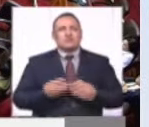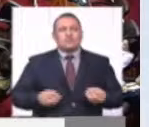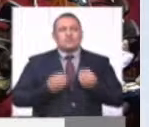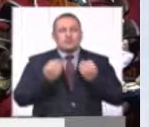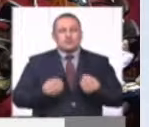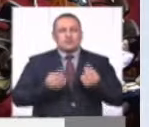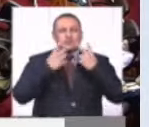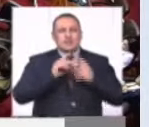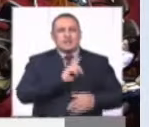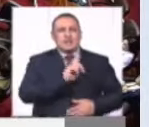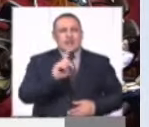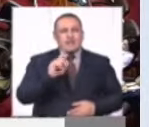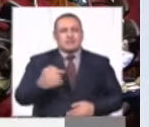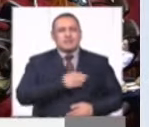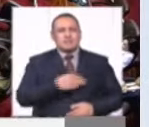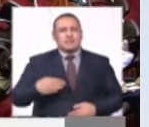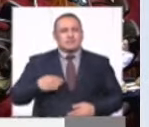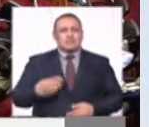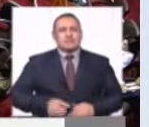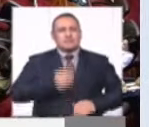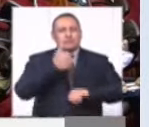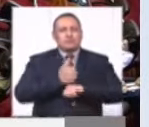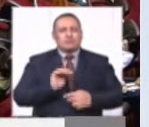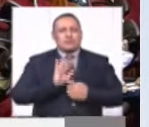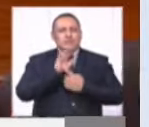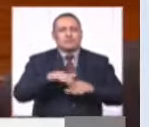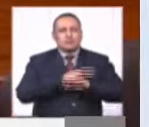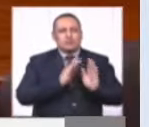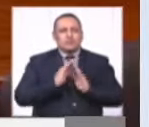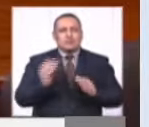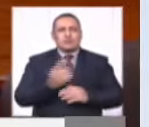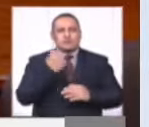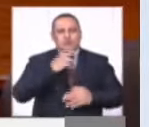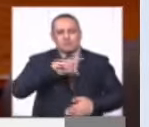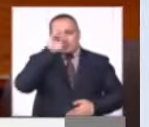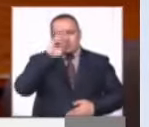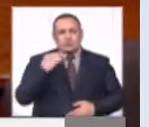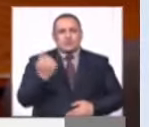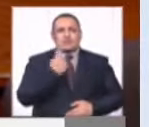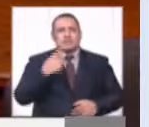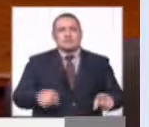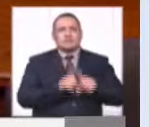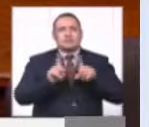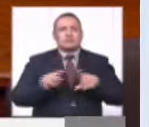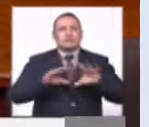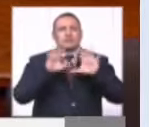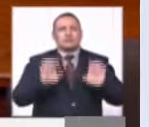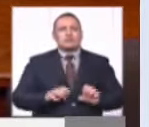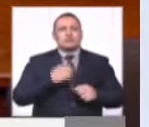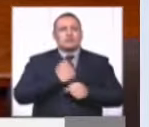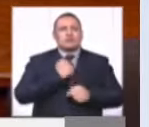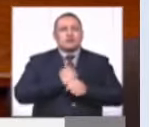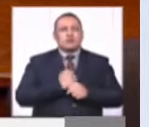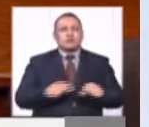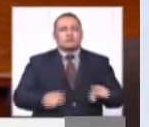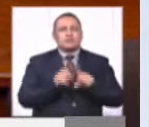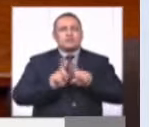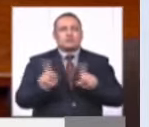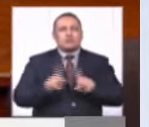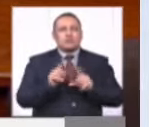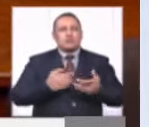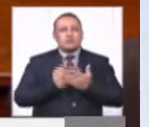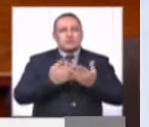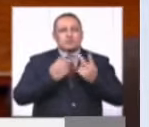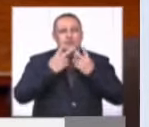porque cada presidente de la PCM presenta un plan al país que por su generalidad no puede ser evaluado en su ejecución y mucho menos en su